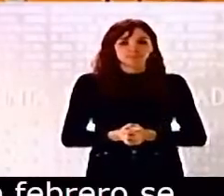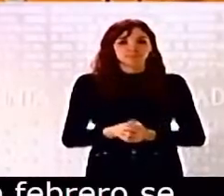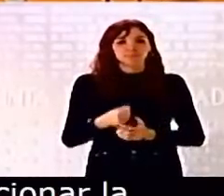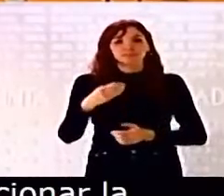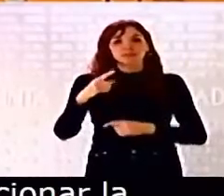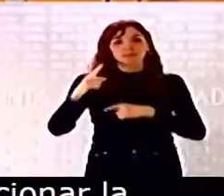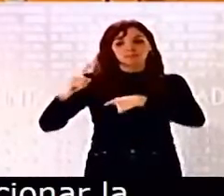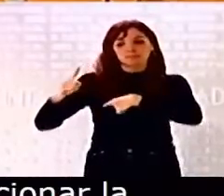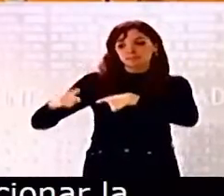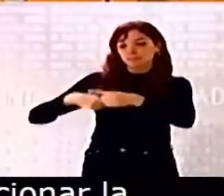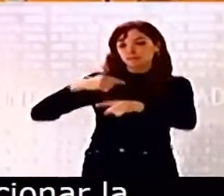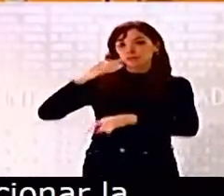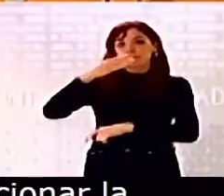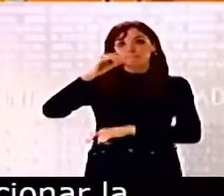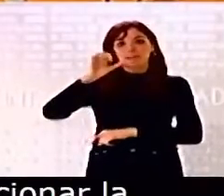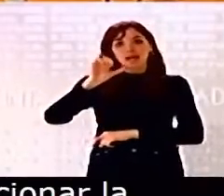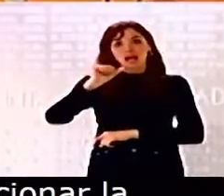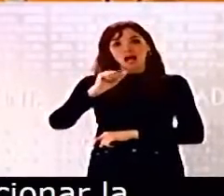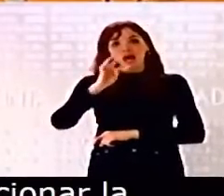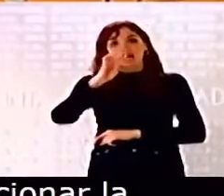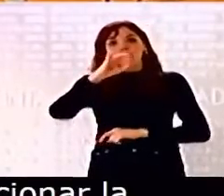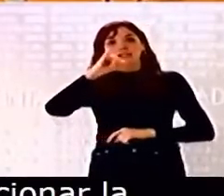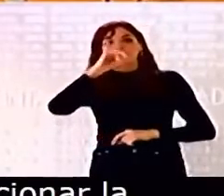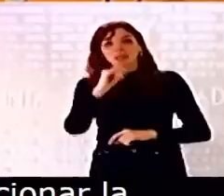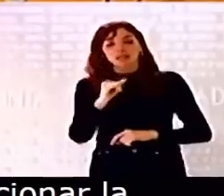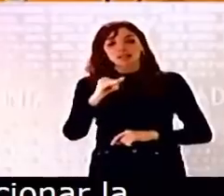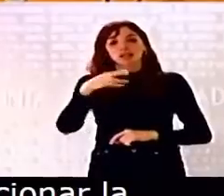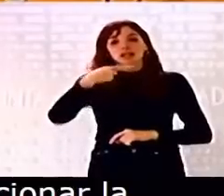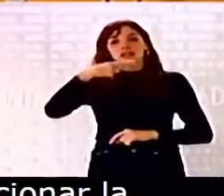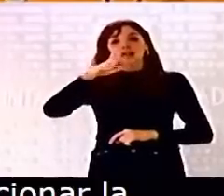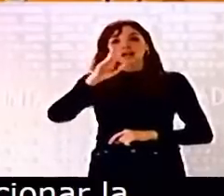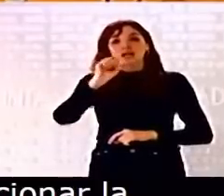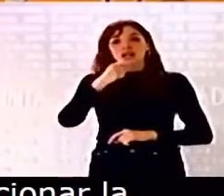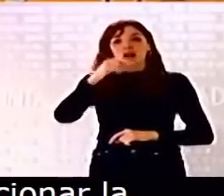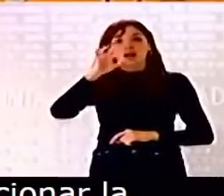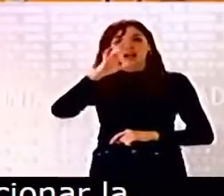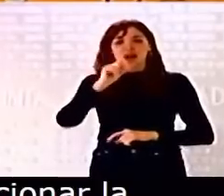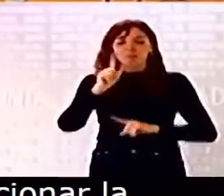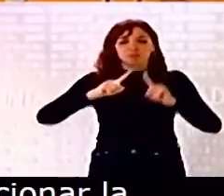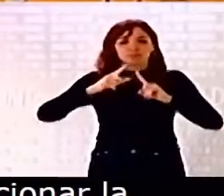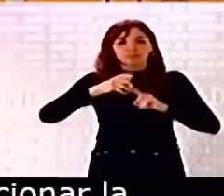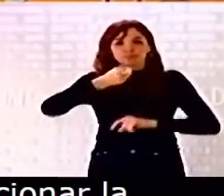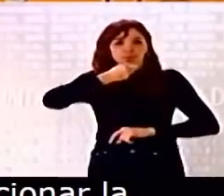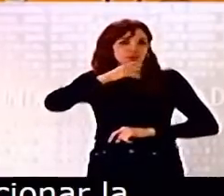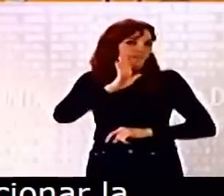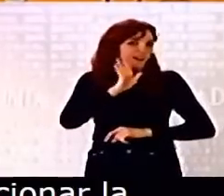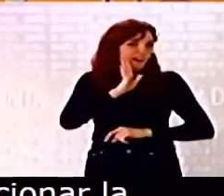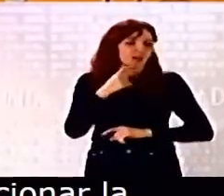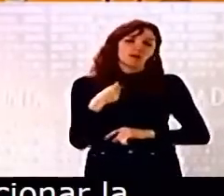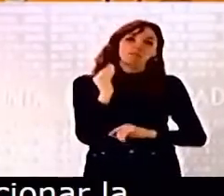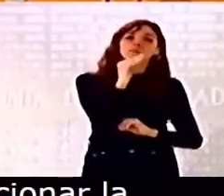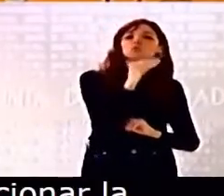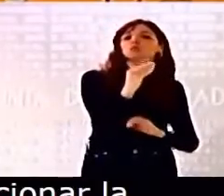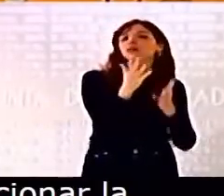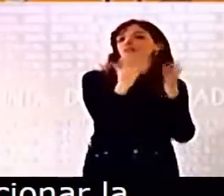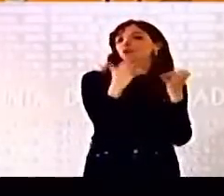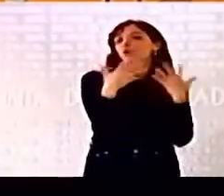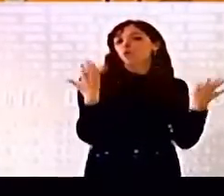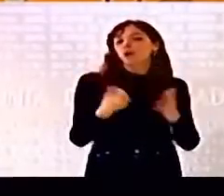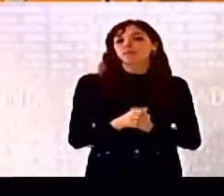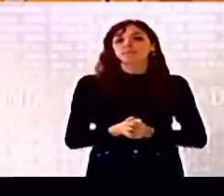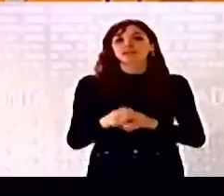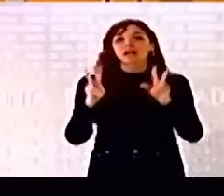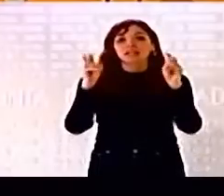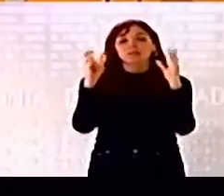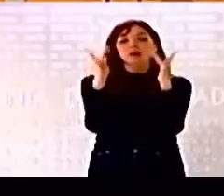Beatriz de las Heras, que no ha podido hacer las preguntas porque tenía un problema en el micrófono. La pregunta que quería hacerle era que respecto a las